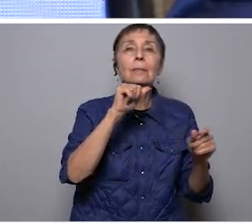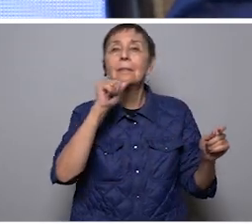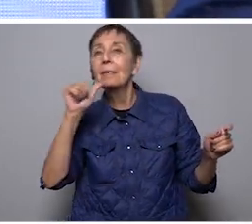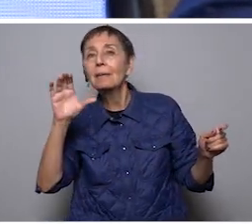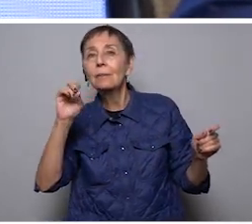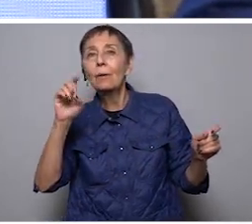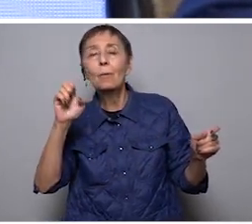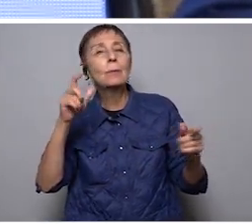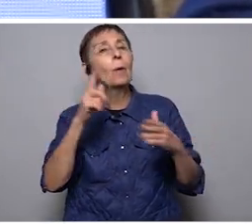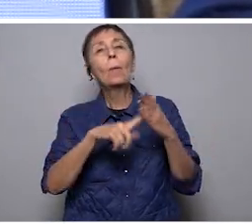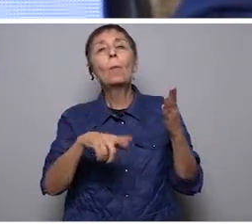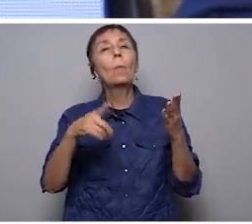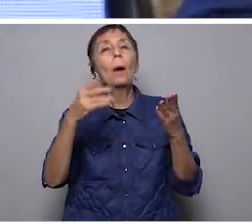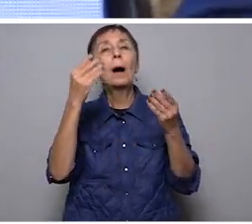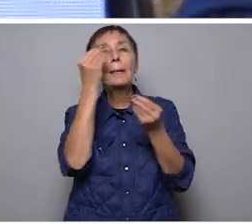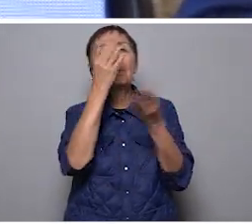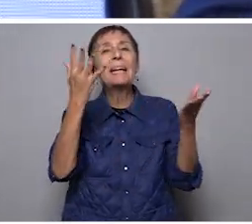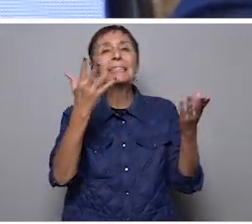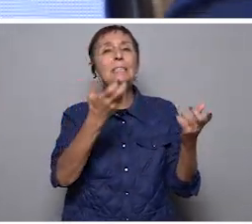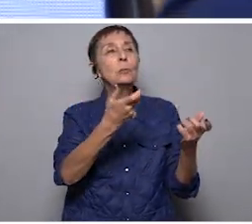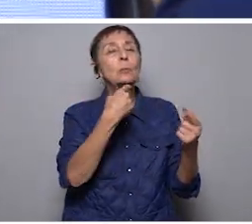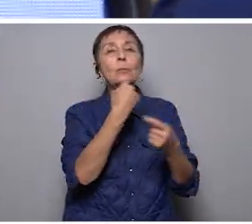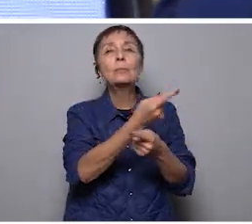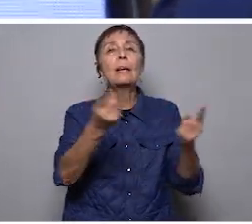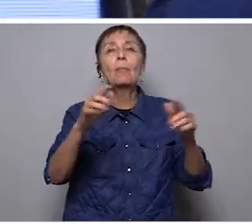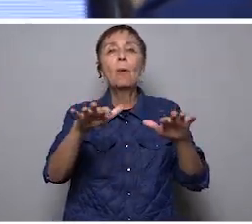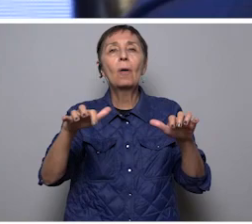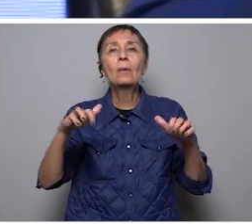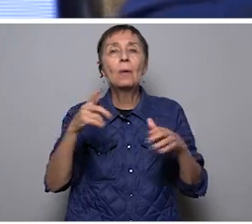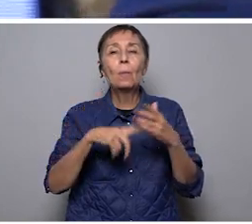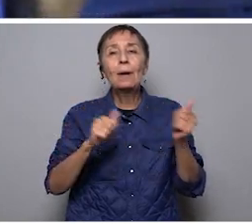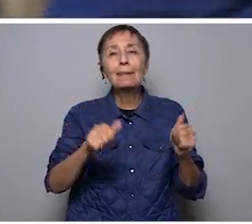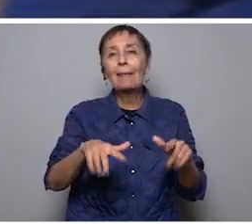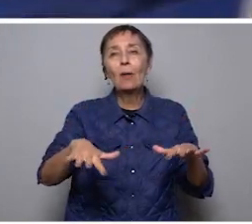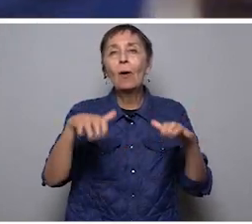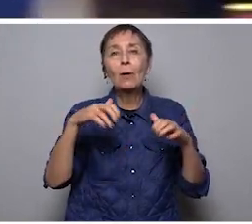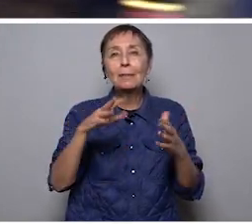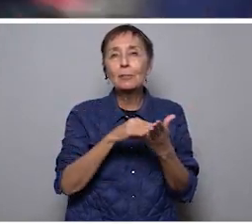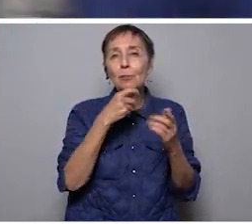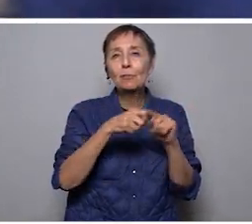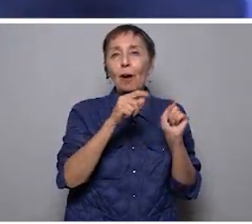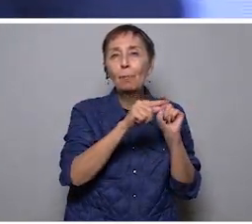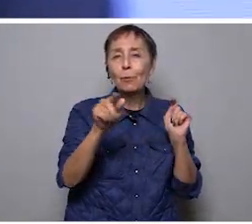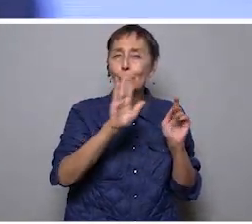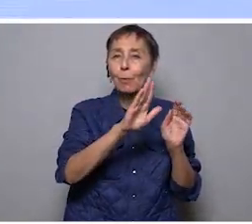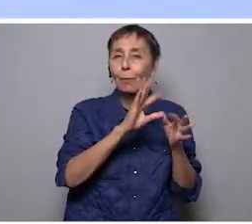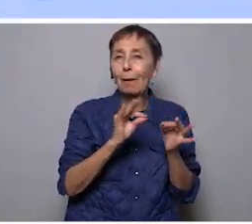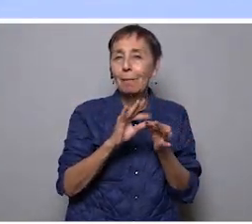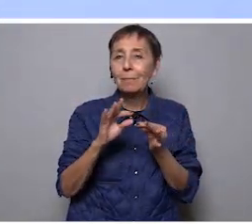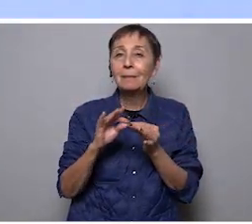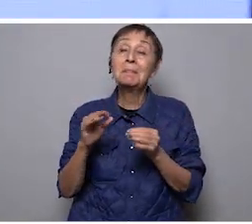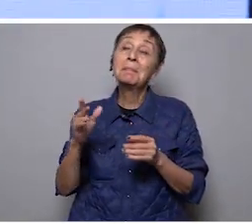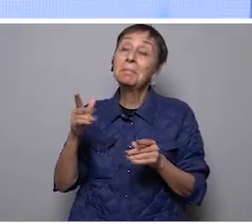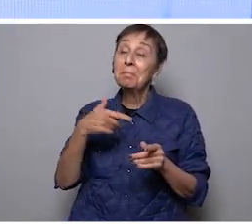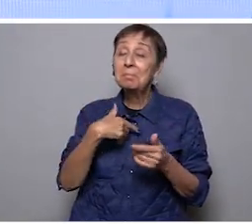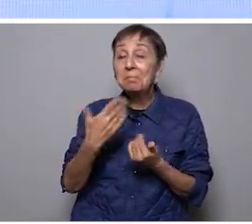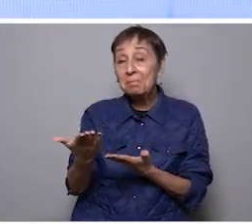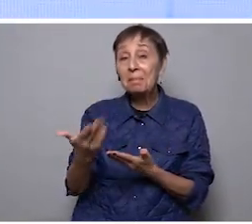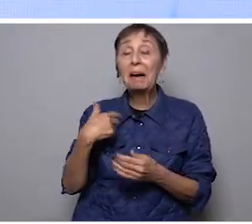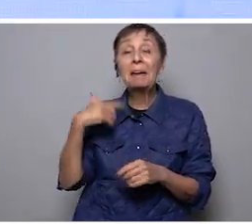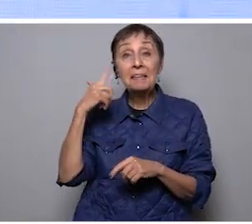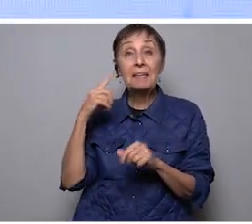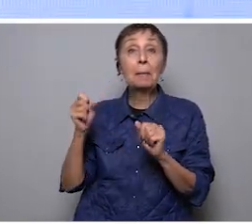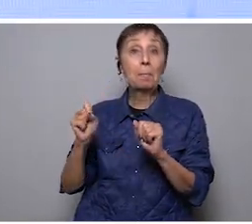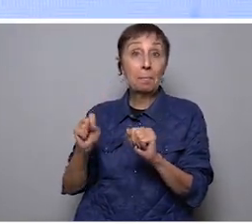esta audiencia podía aprender de ustedes también me gustaría empezar con esto yo creo que es posible la unidad en la